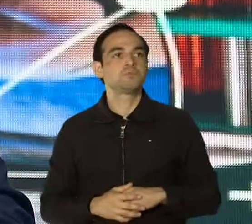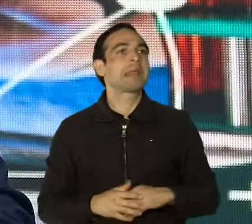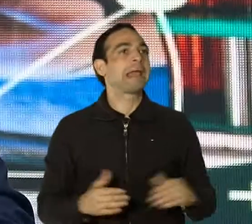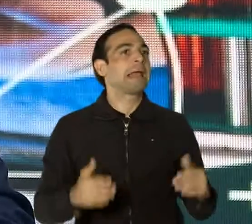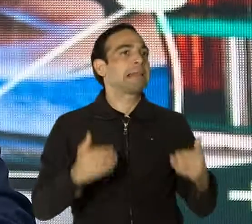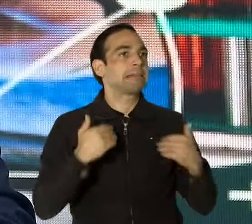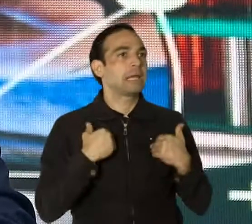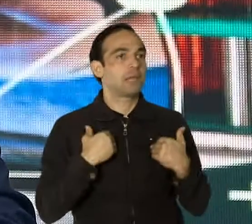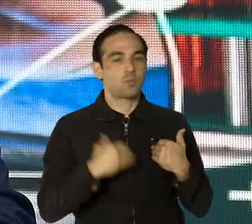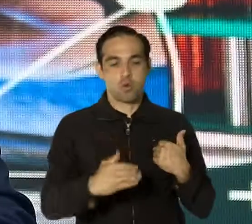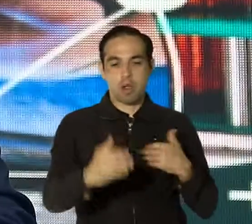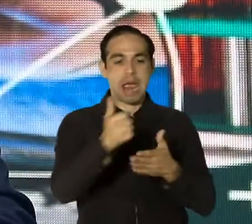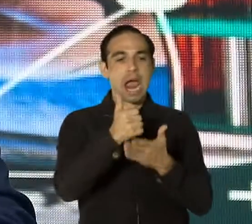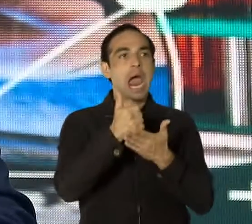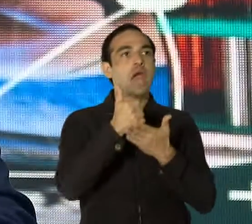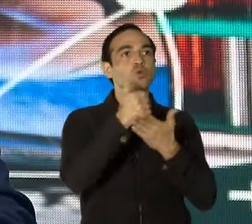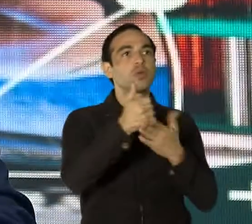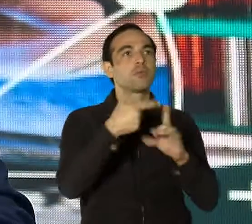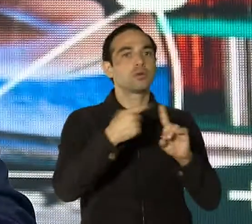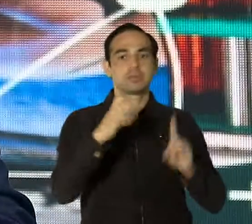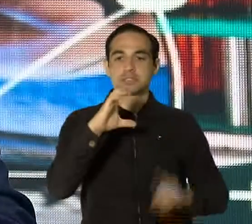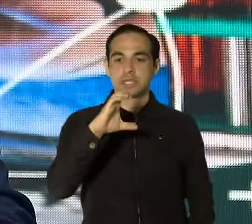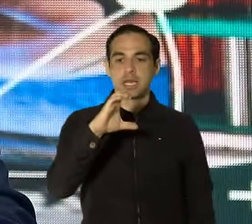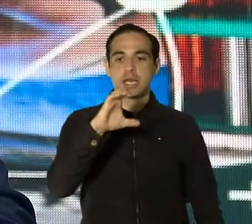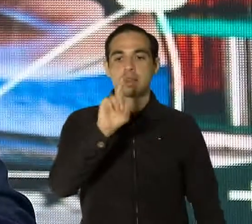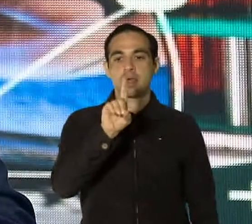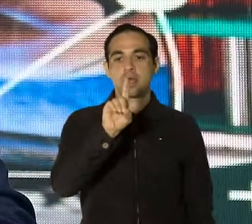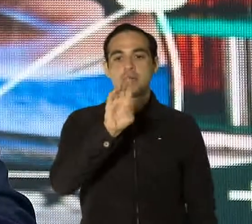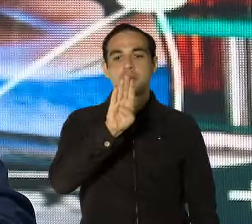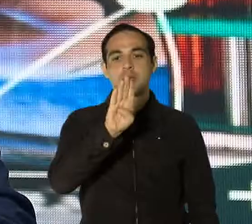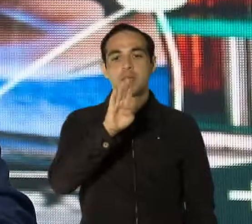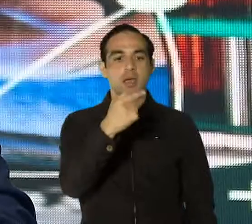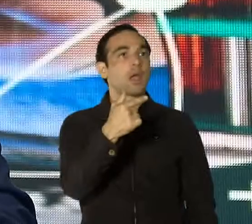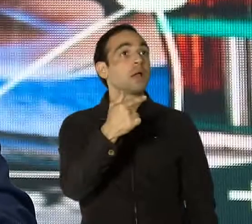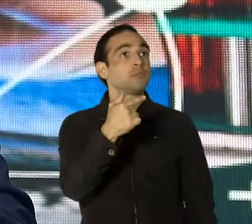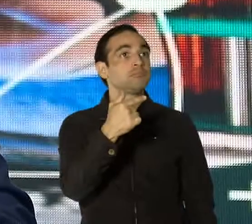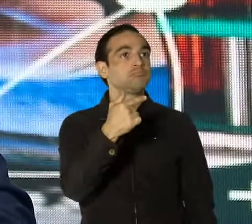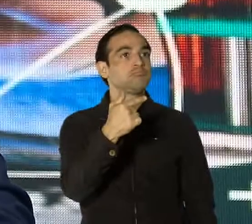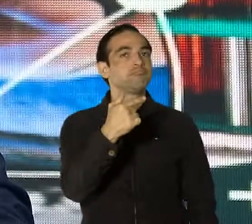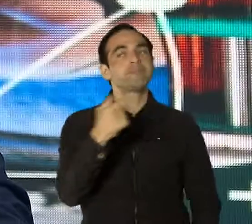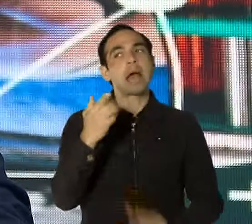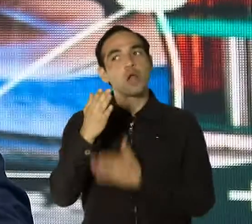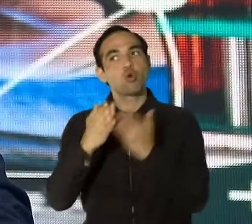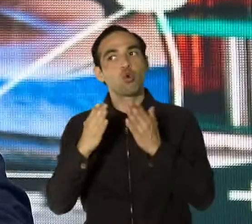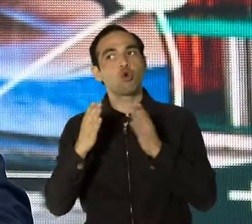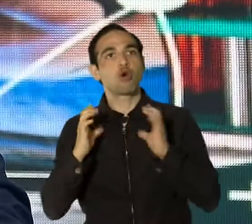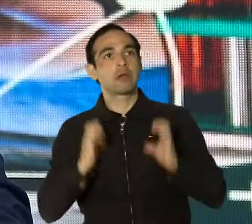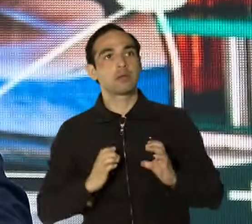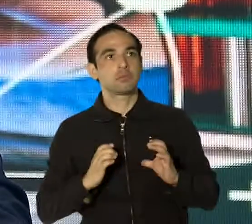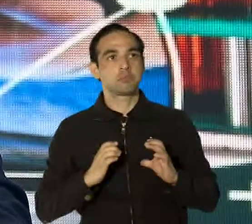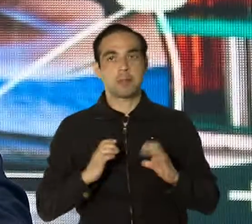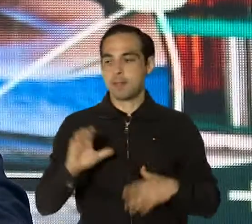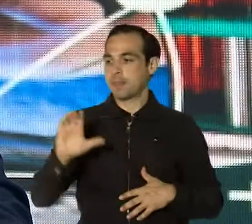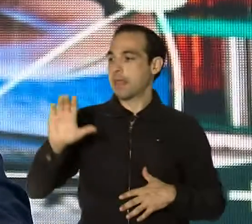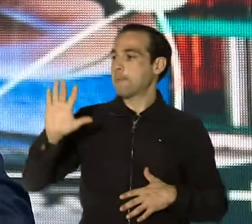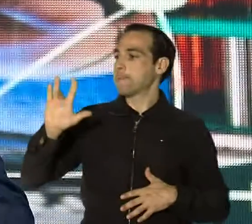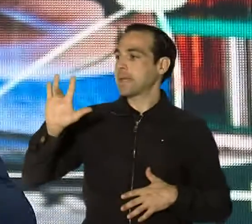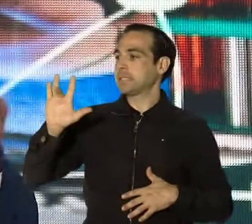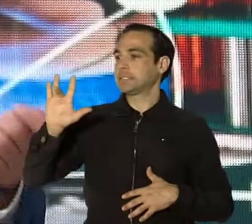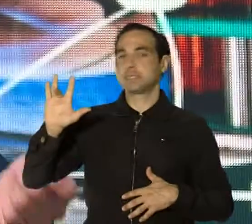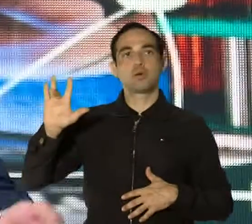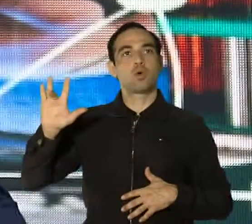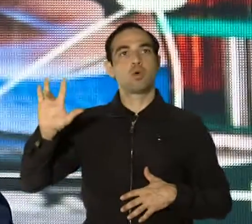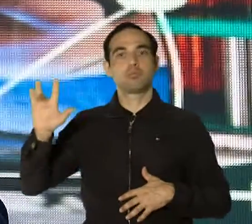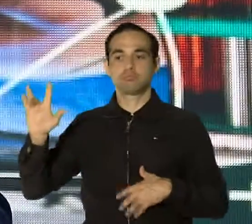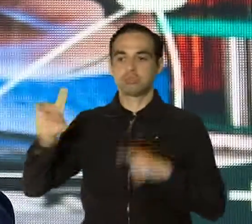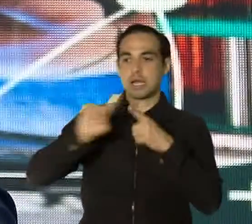del CDBG, el programa que se le está brindando a los clientes desde 25 a 35 mil dólares, que ya el